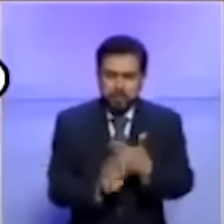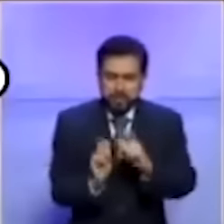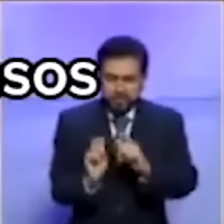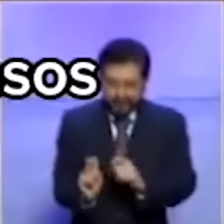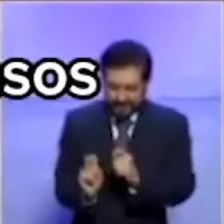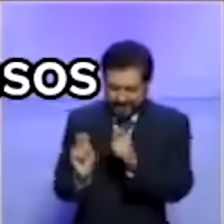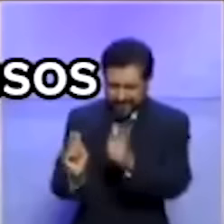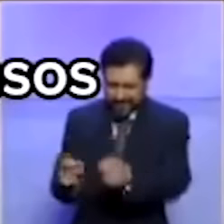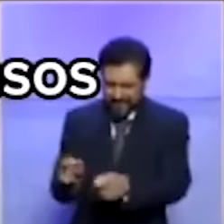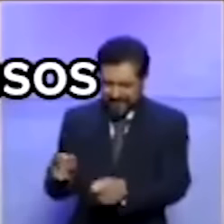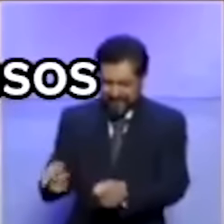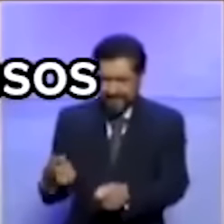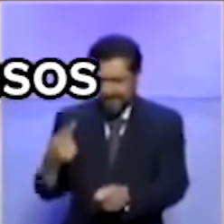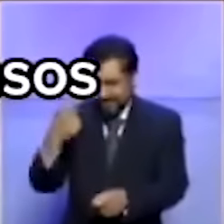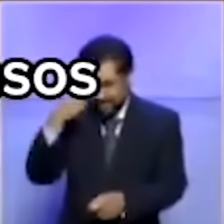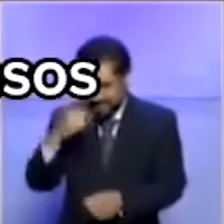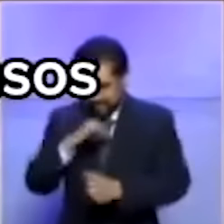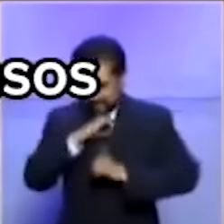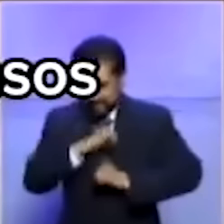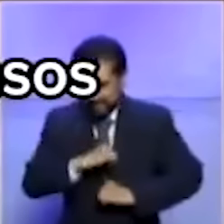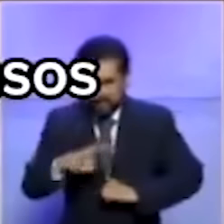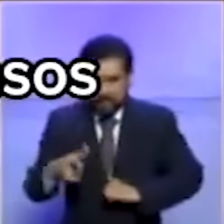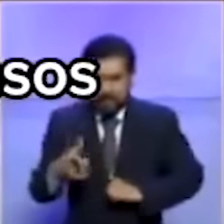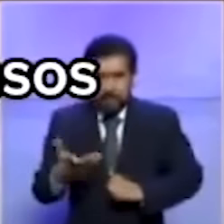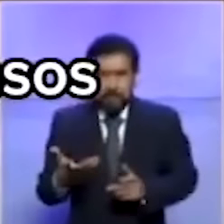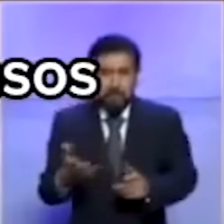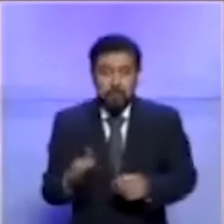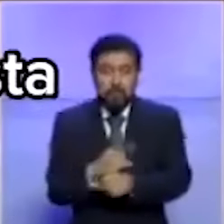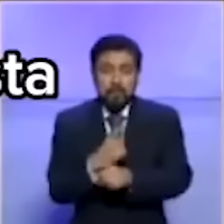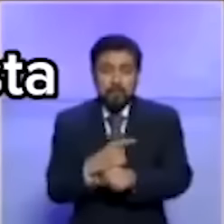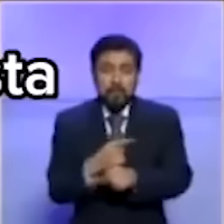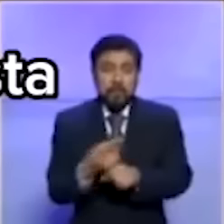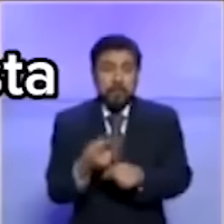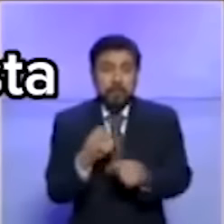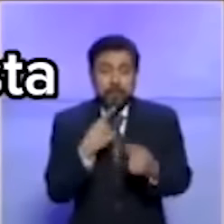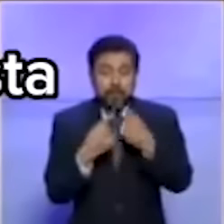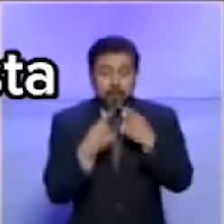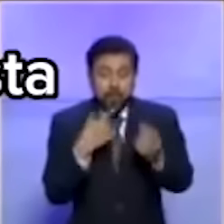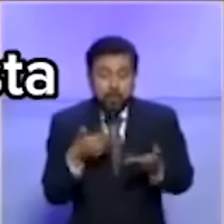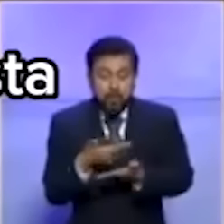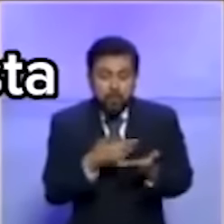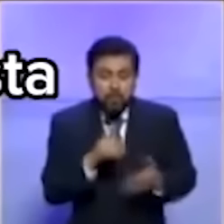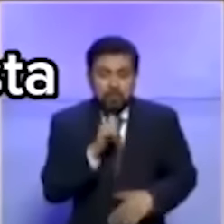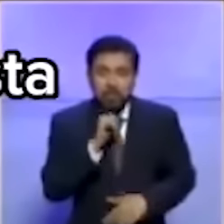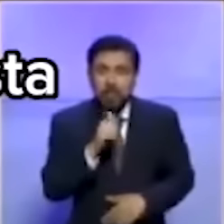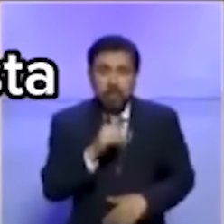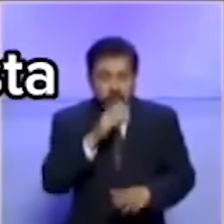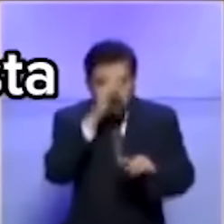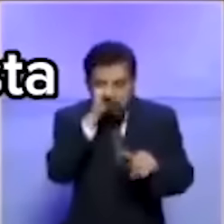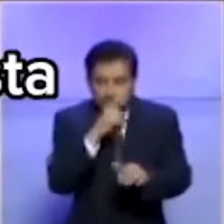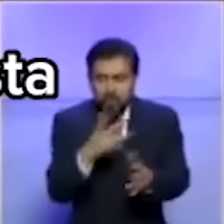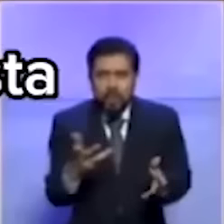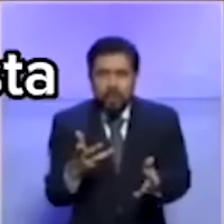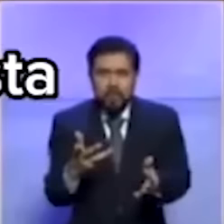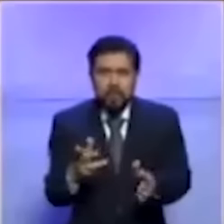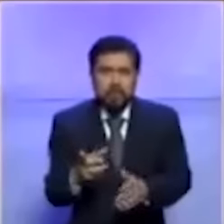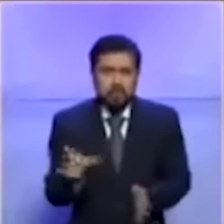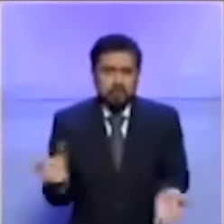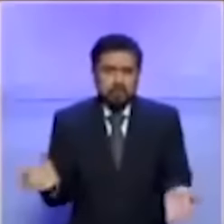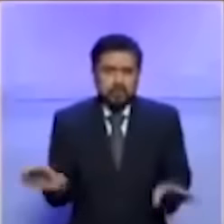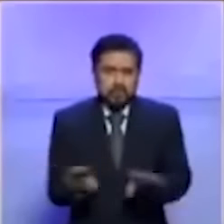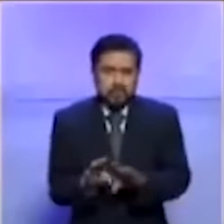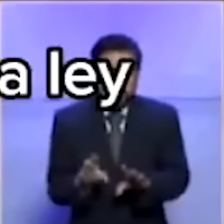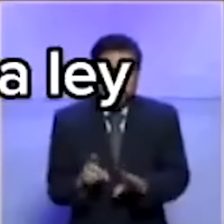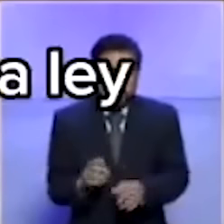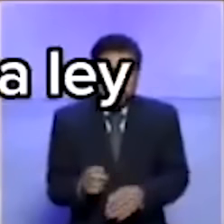despacho debido a la imposibilidad de lograr consensos es también una situación nunca antes